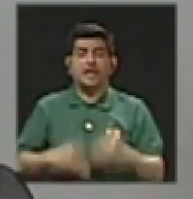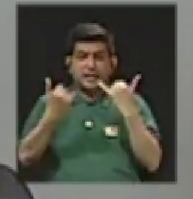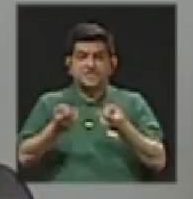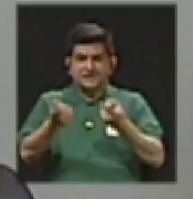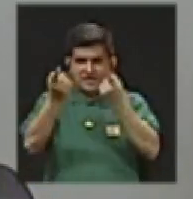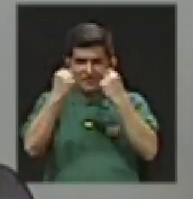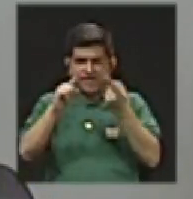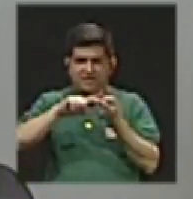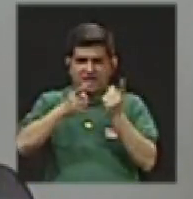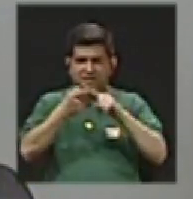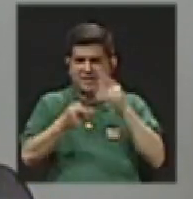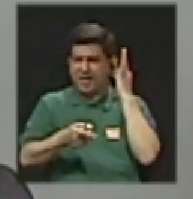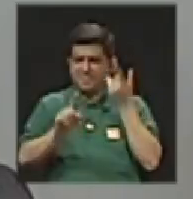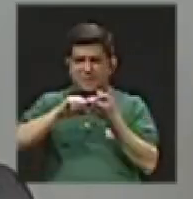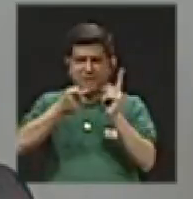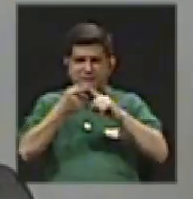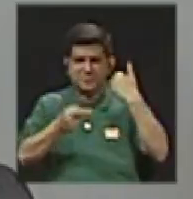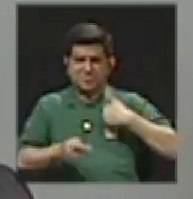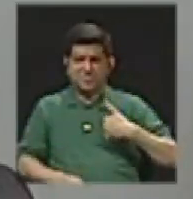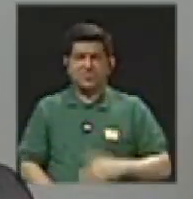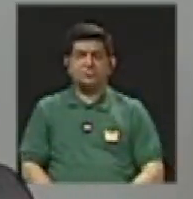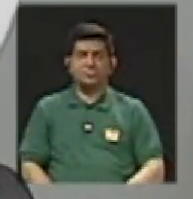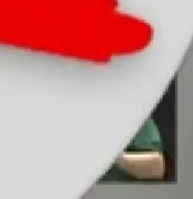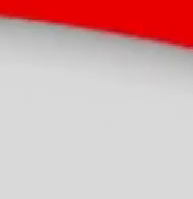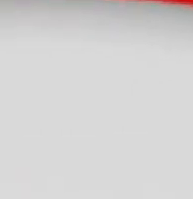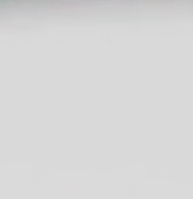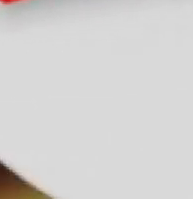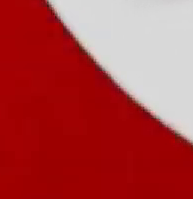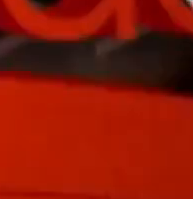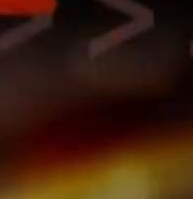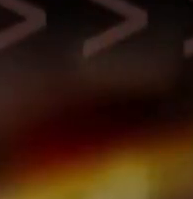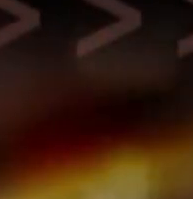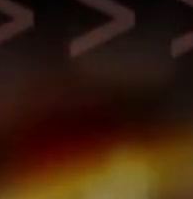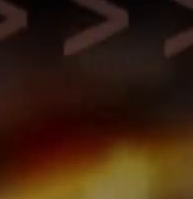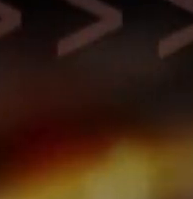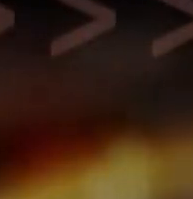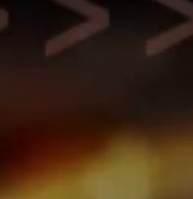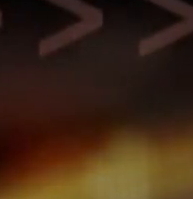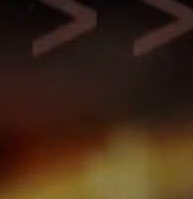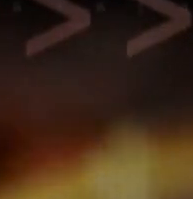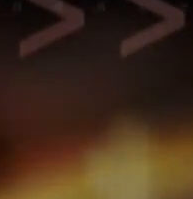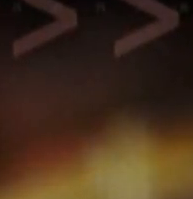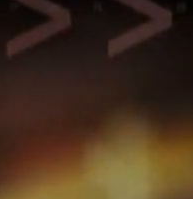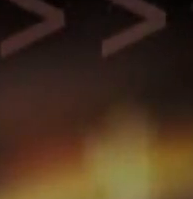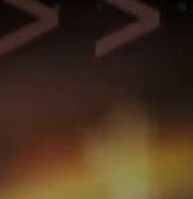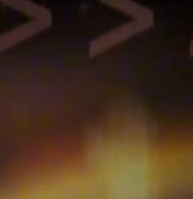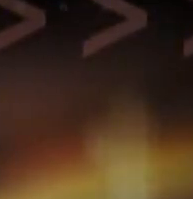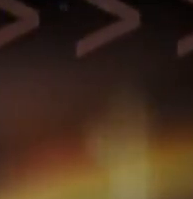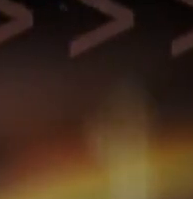regresamos, amigas y amigos, una vez que el canal nos invite a hacerlo.